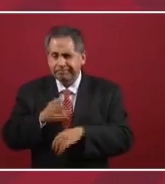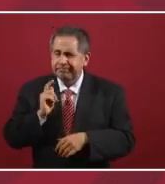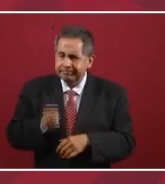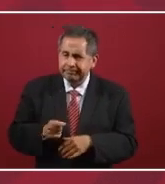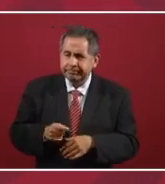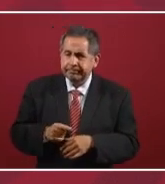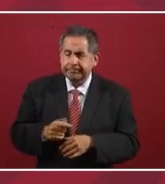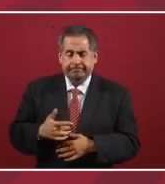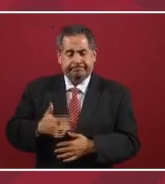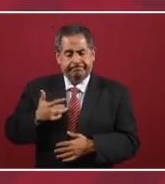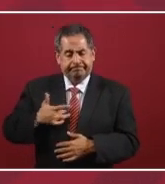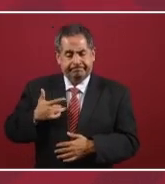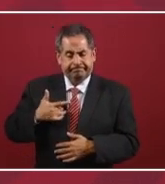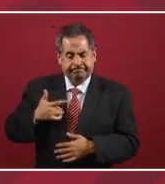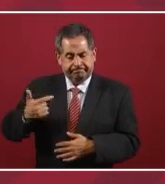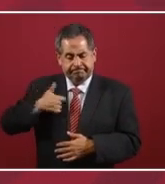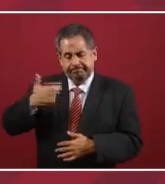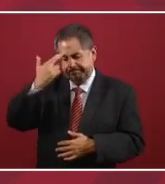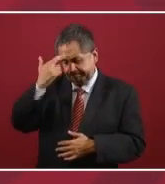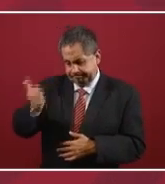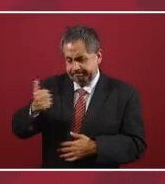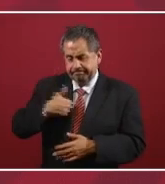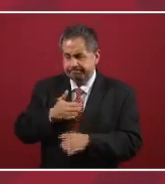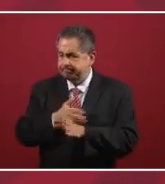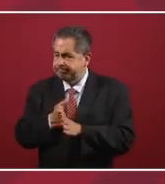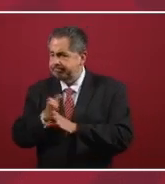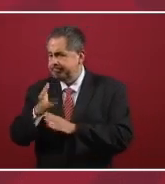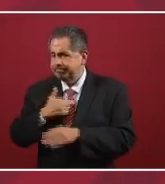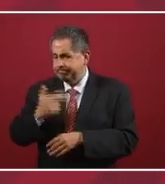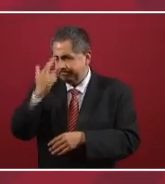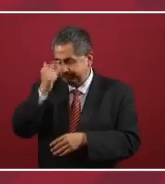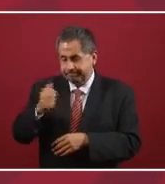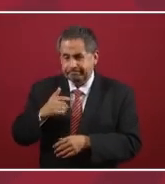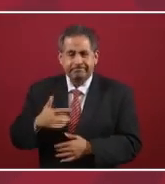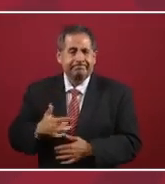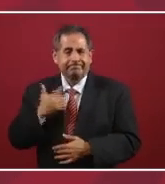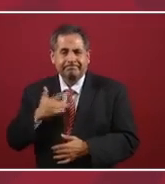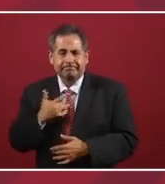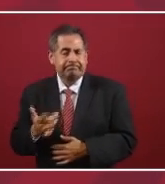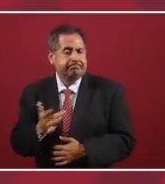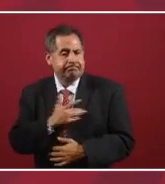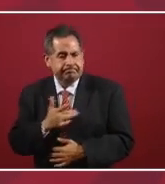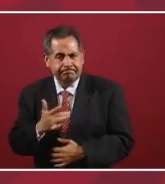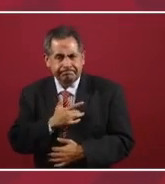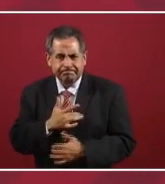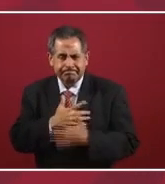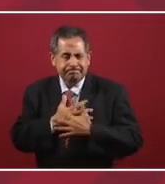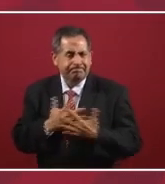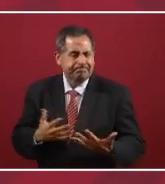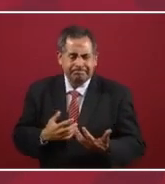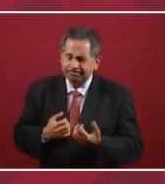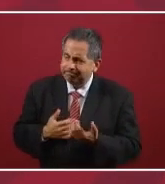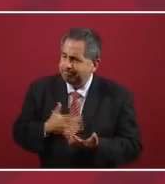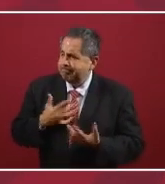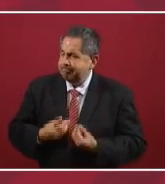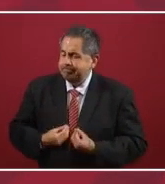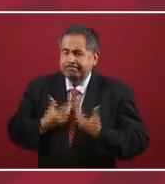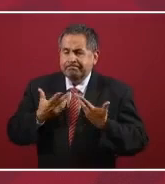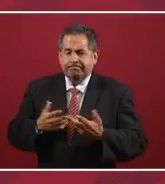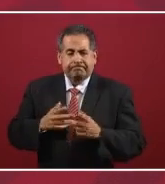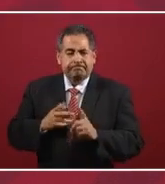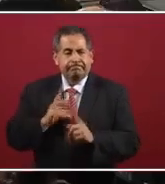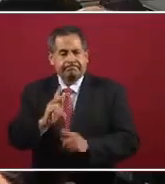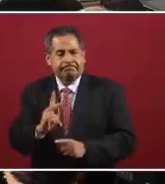nos mueve la razón, nos orienta la razón, pero nos impulsa el corazón, nos impulsa el sentido de